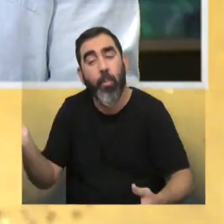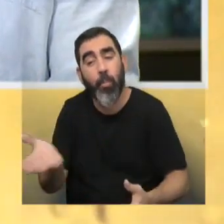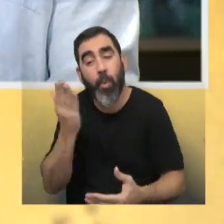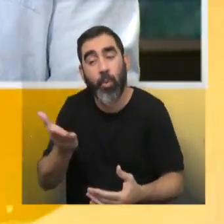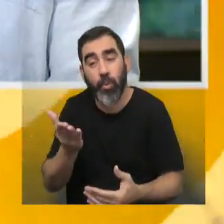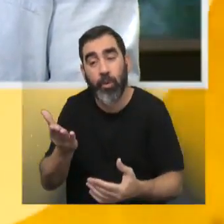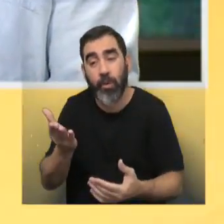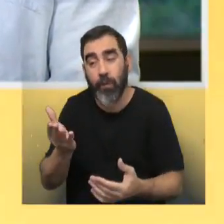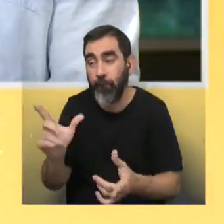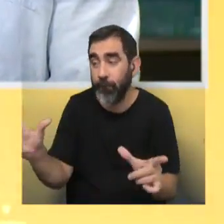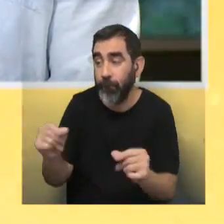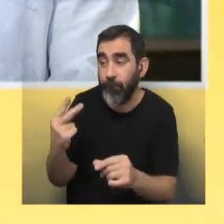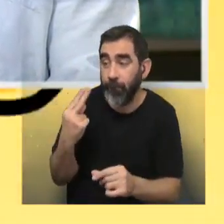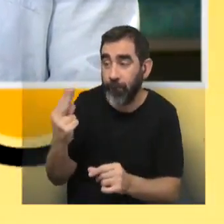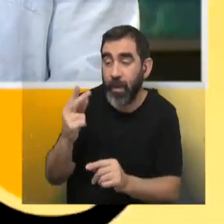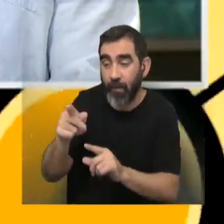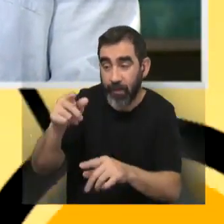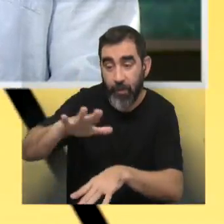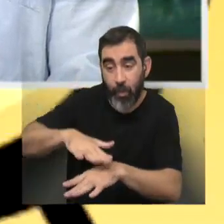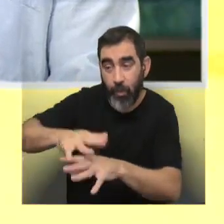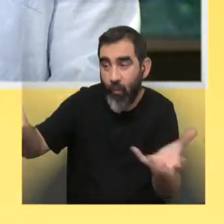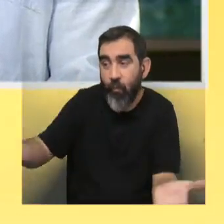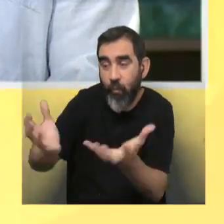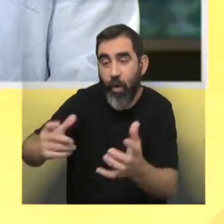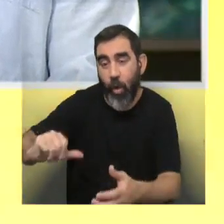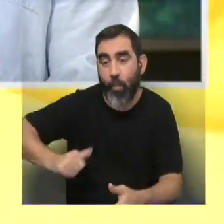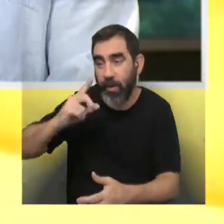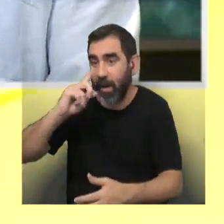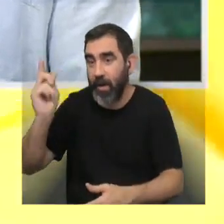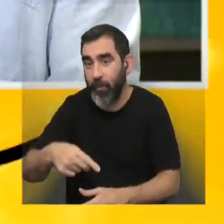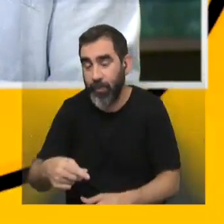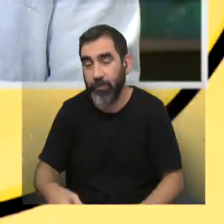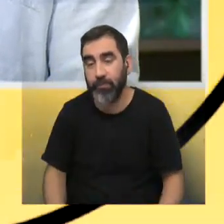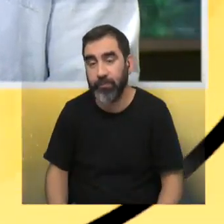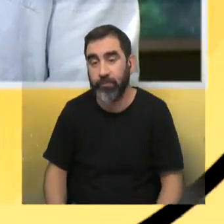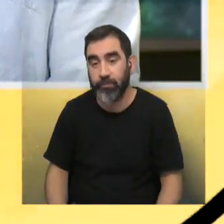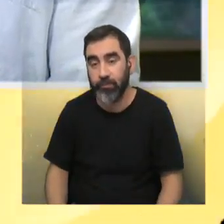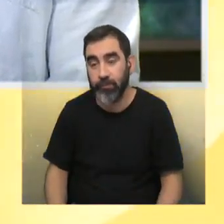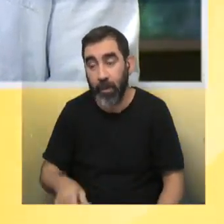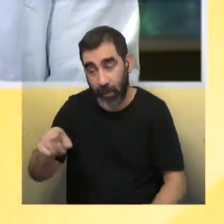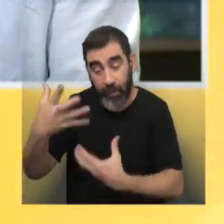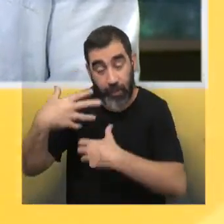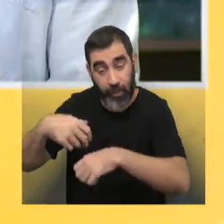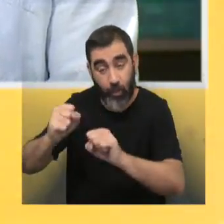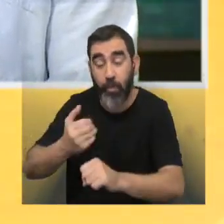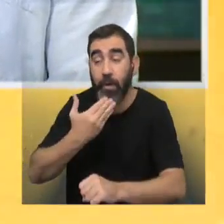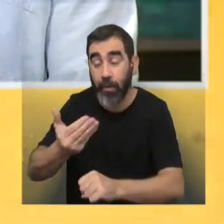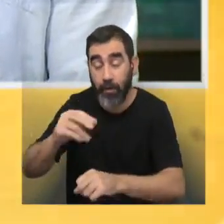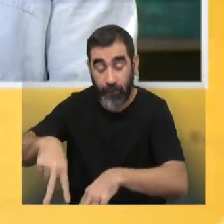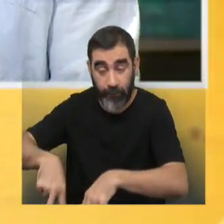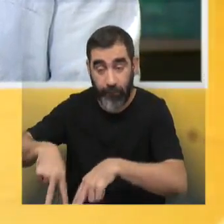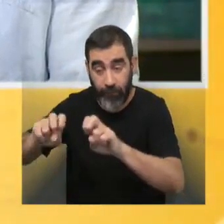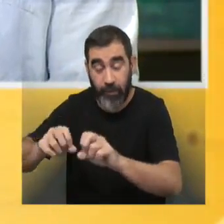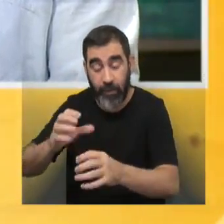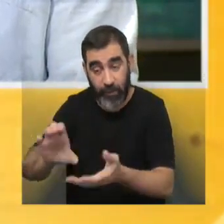se libera la veda, muchas veces eligen ese momento para realizar esas quemas. Lo que observamos en ese momento, gracias a